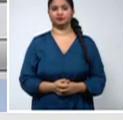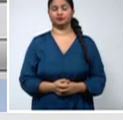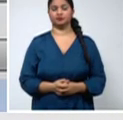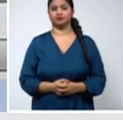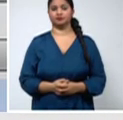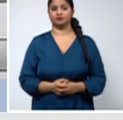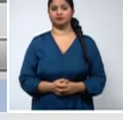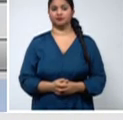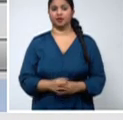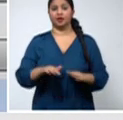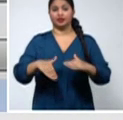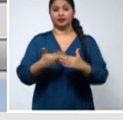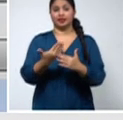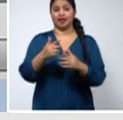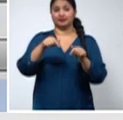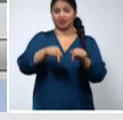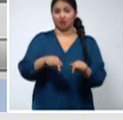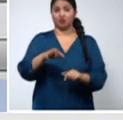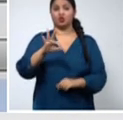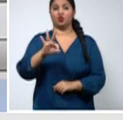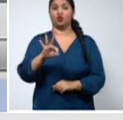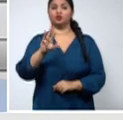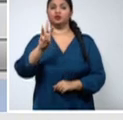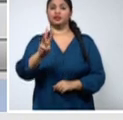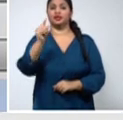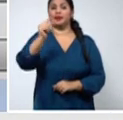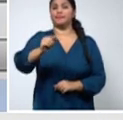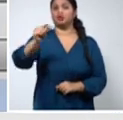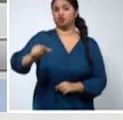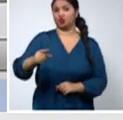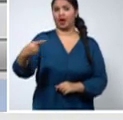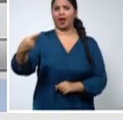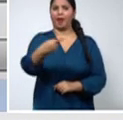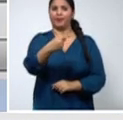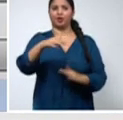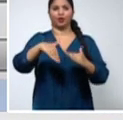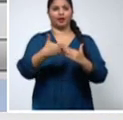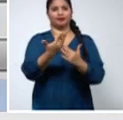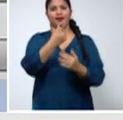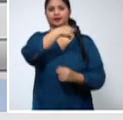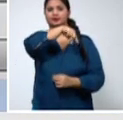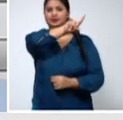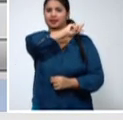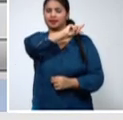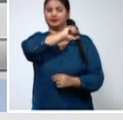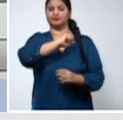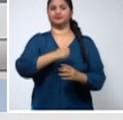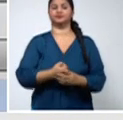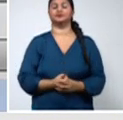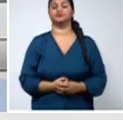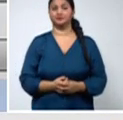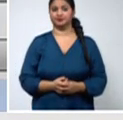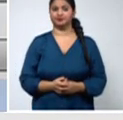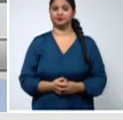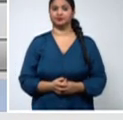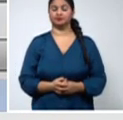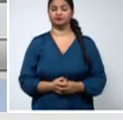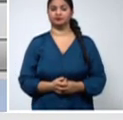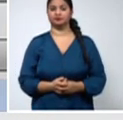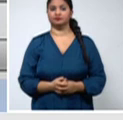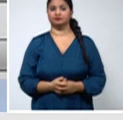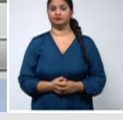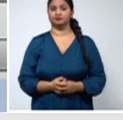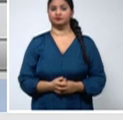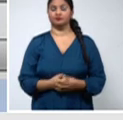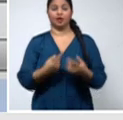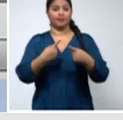pero realmente ni vale la pena mencionar esto porque es una cifra alta de casos. Son 83 menos, pero es una